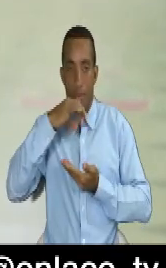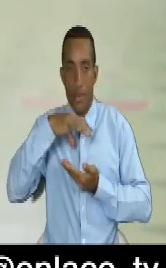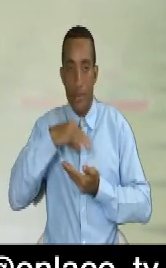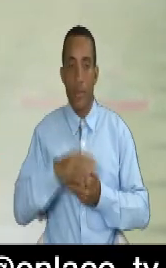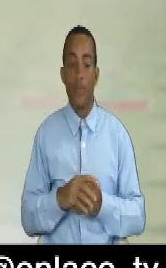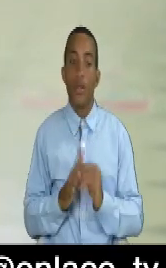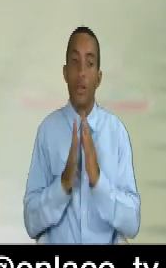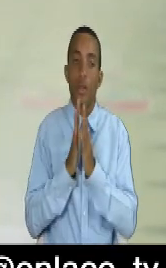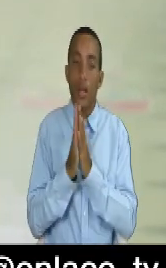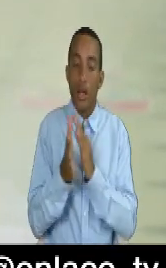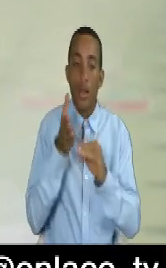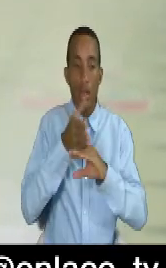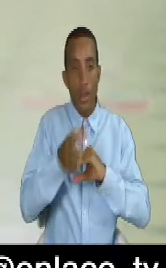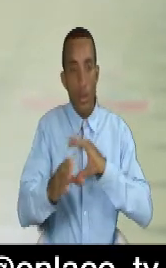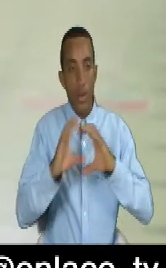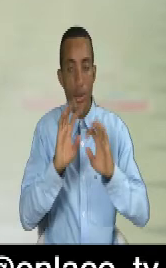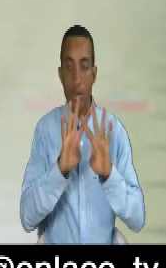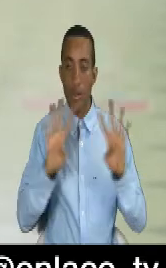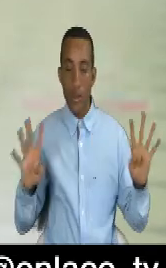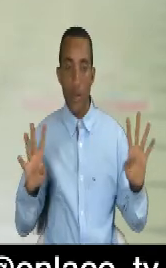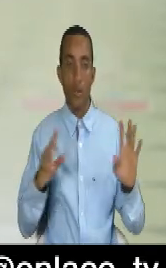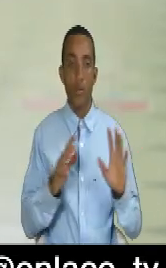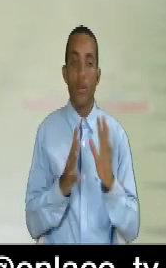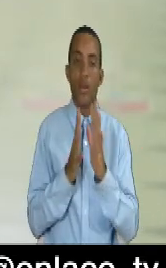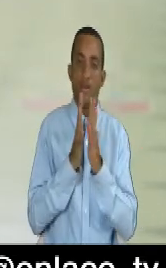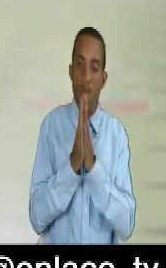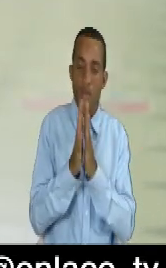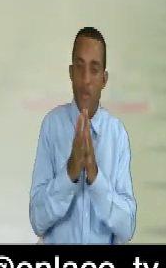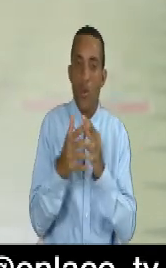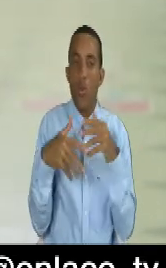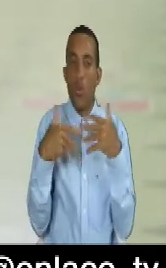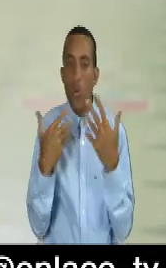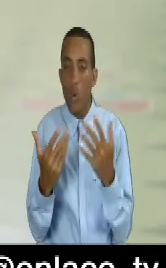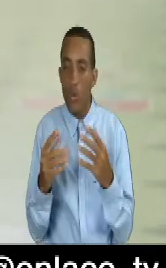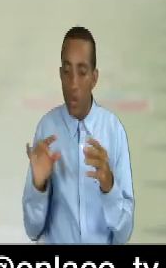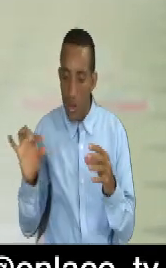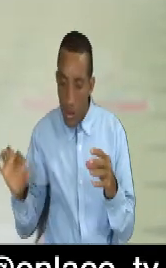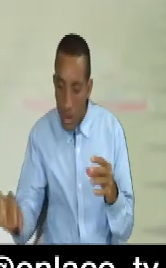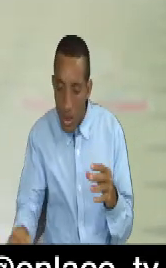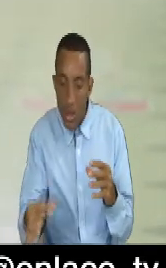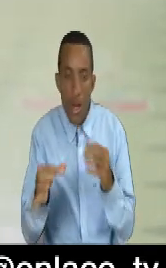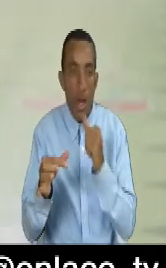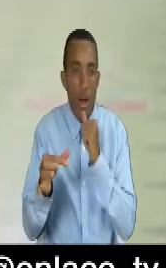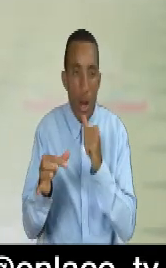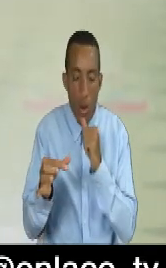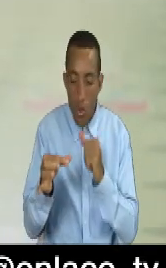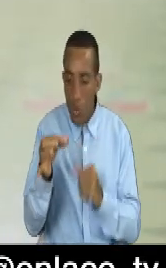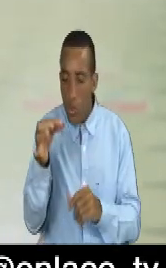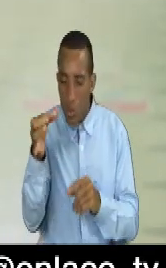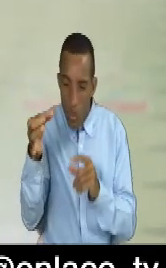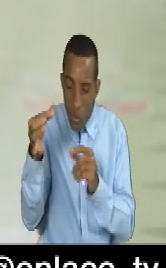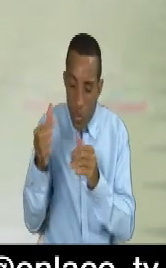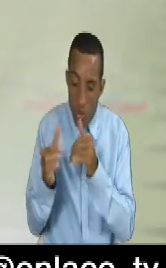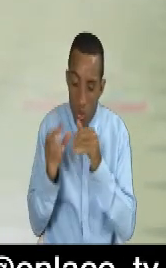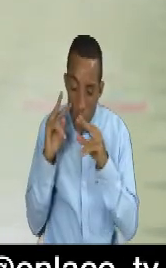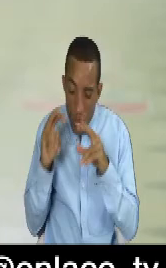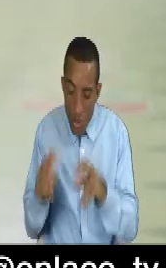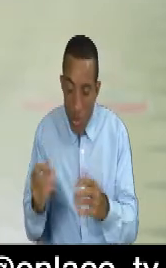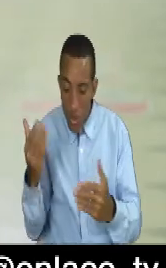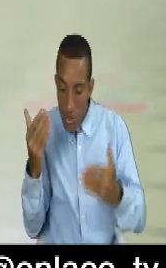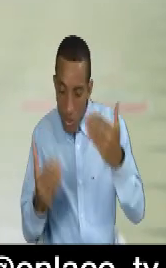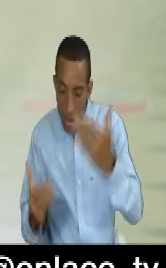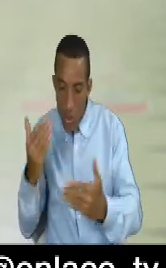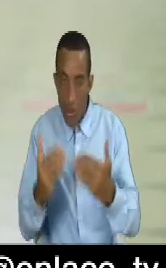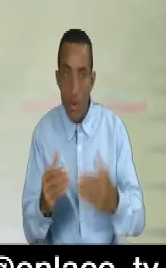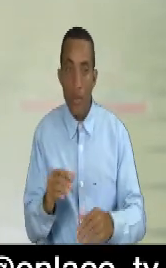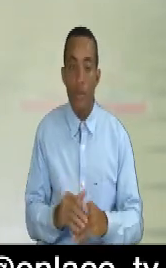presentaron a los medios de comunicación un informe o un avance de esos estudios y monitoreos que se les ha realizado a diferentes puntos en la Ciénaga